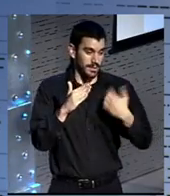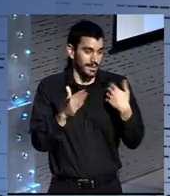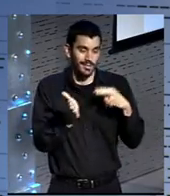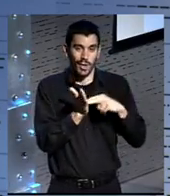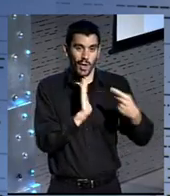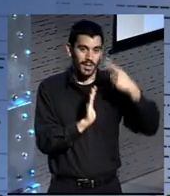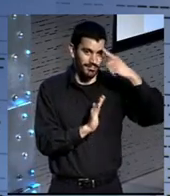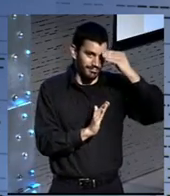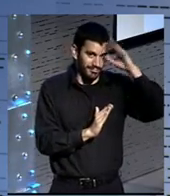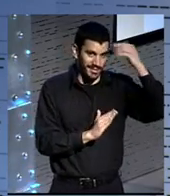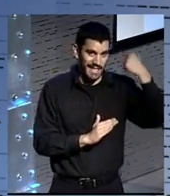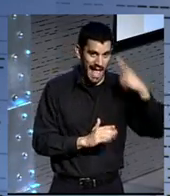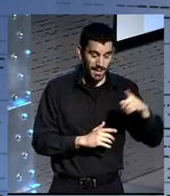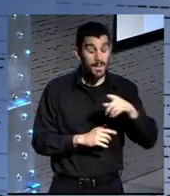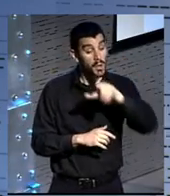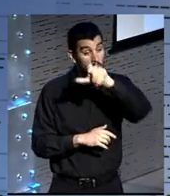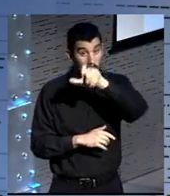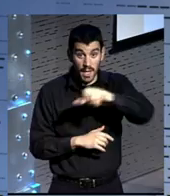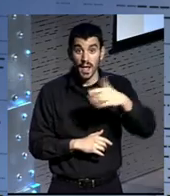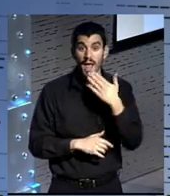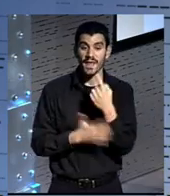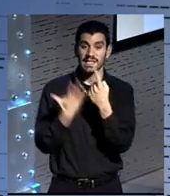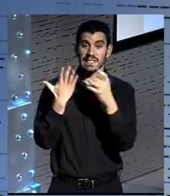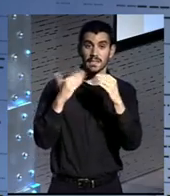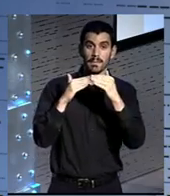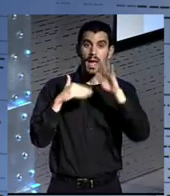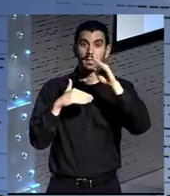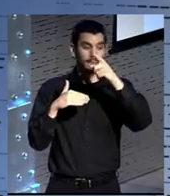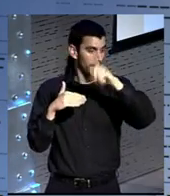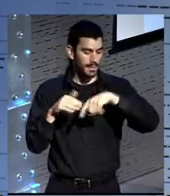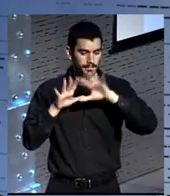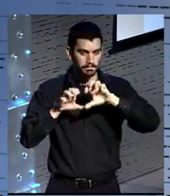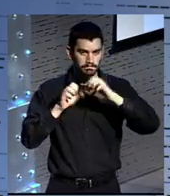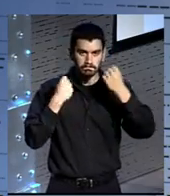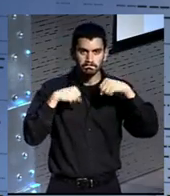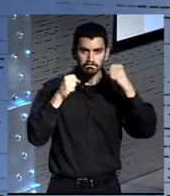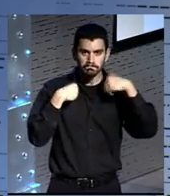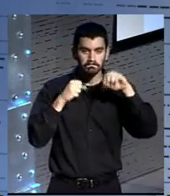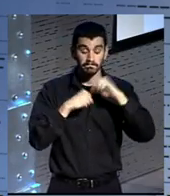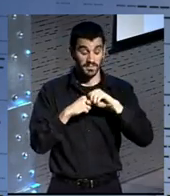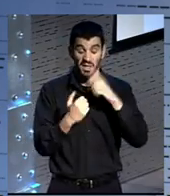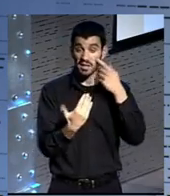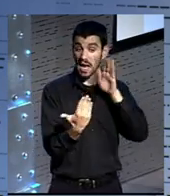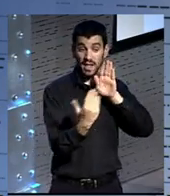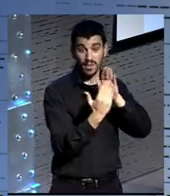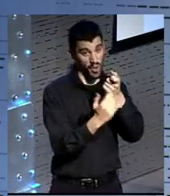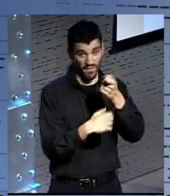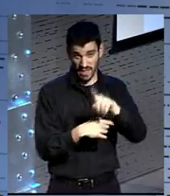más de 60 alfabetizados también, aquellos países, aquellos